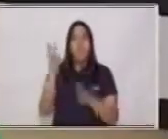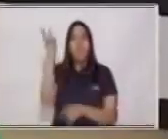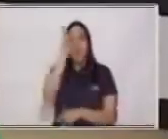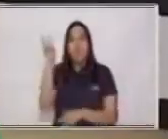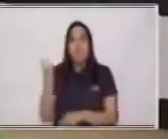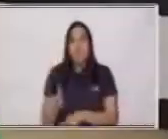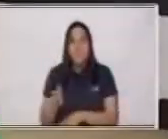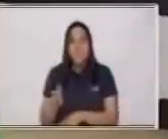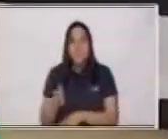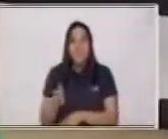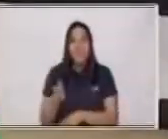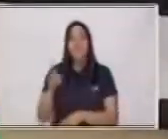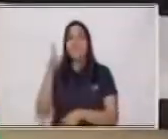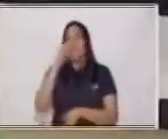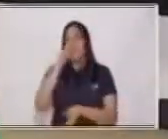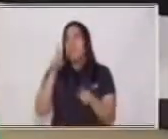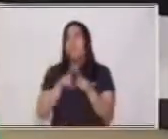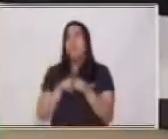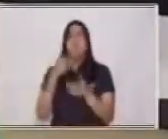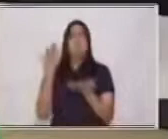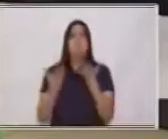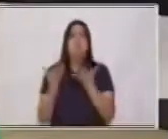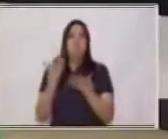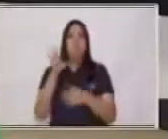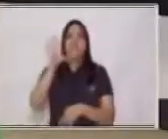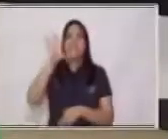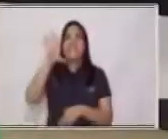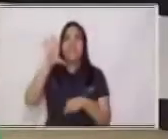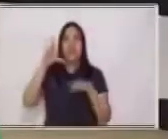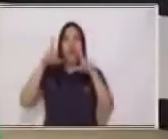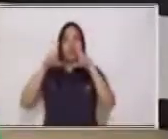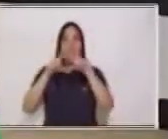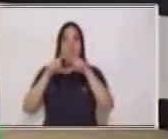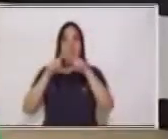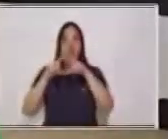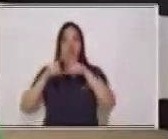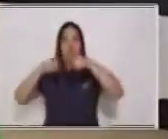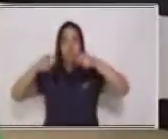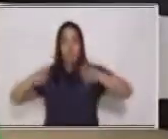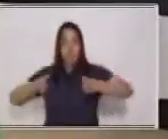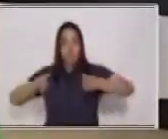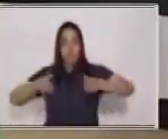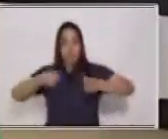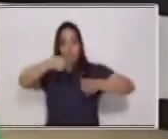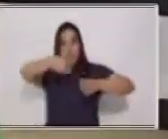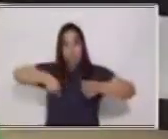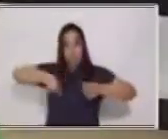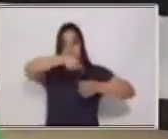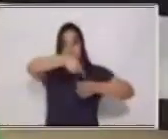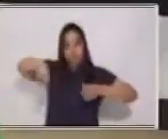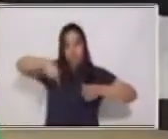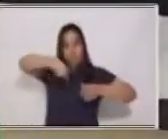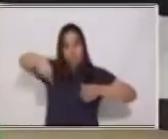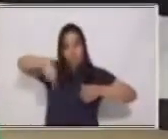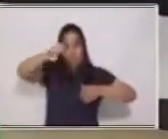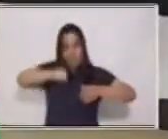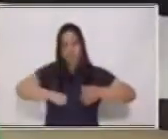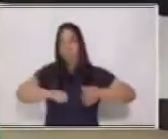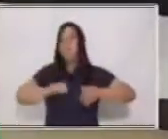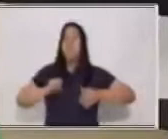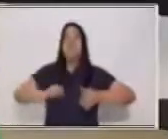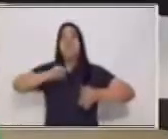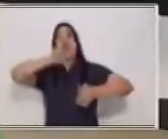unos 5 triángulos, ¿verdad? Cuando ya tengamos 5 triángulos, vamos a hacer lo mismo con otra hoja. Vamos a